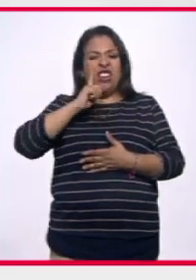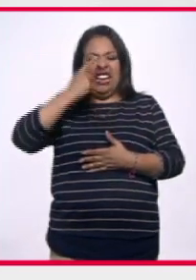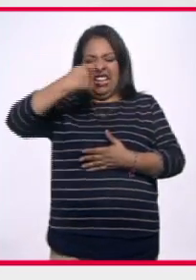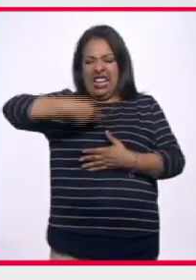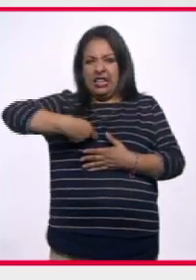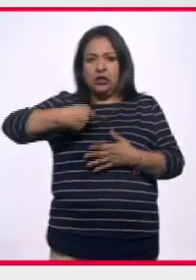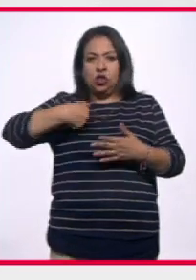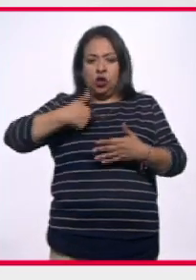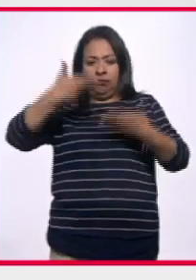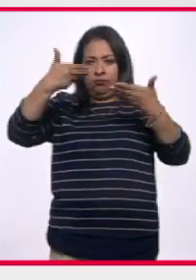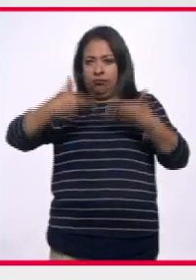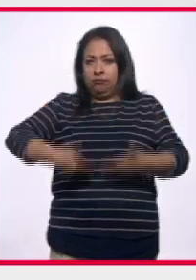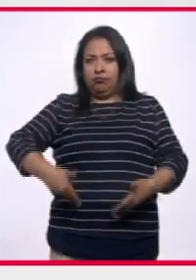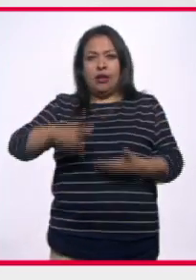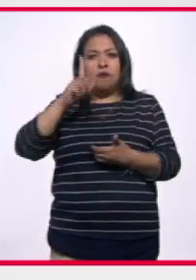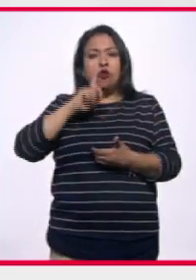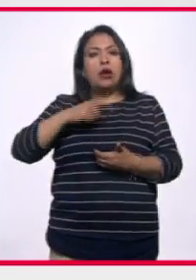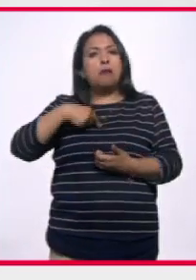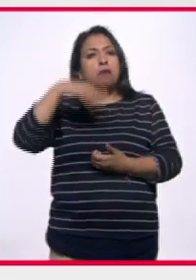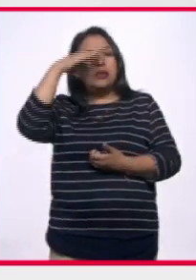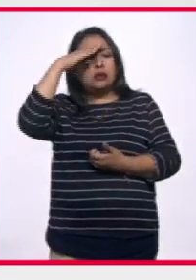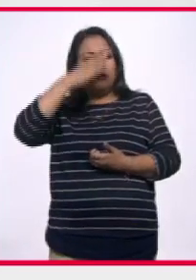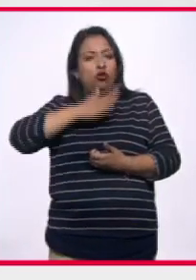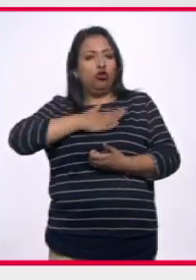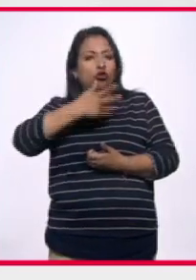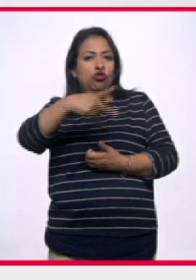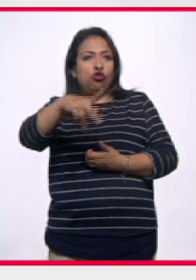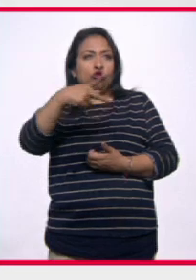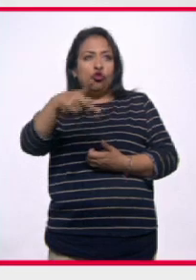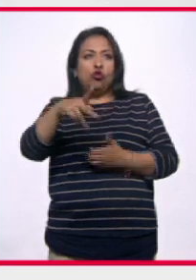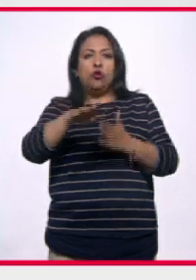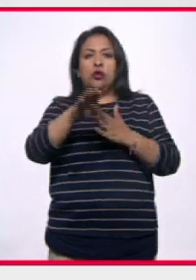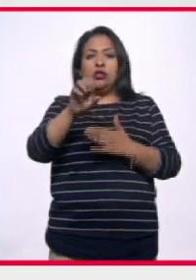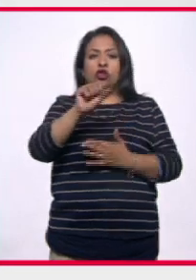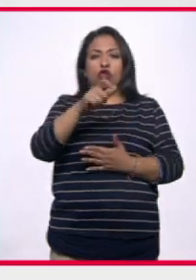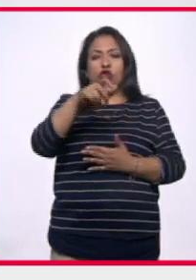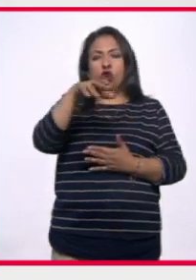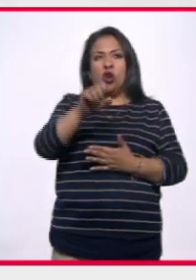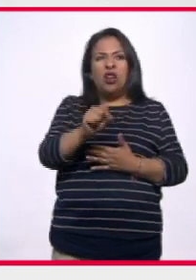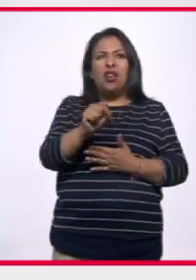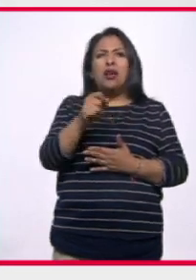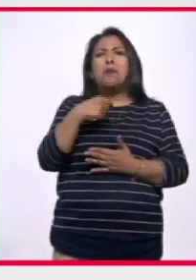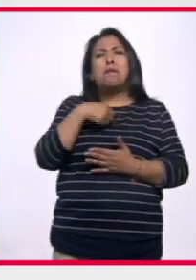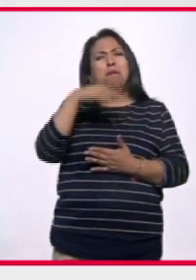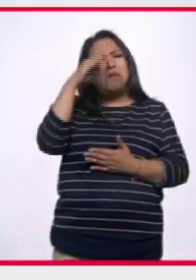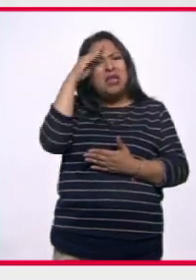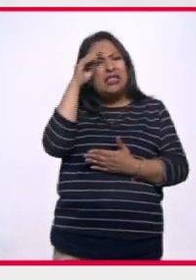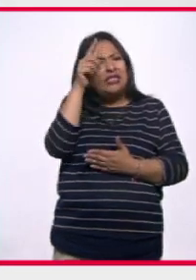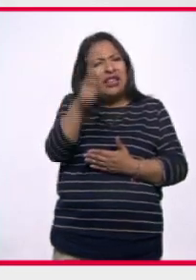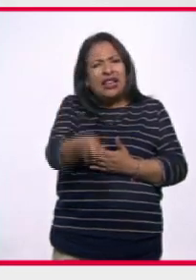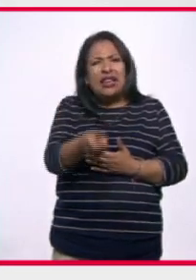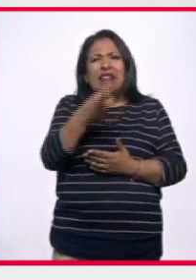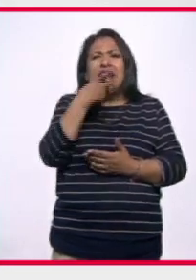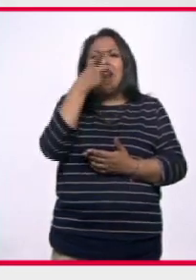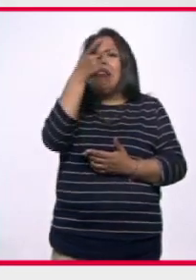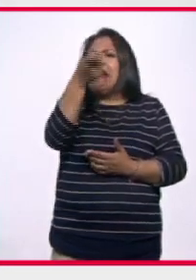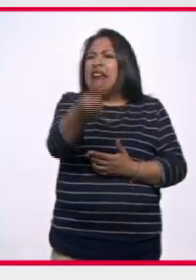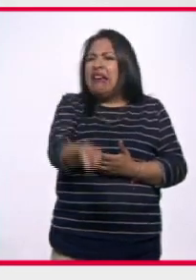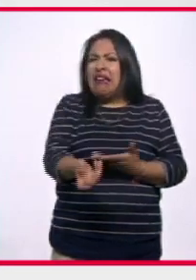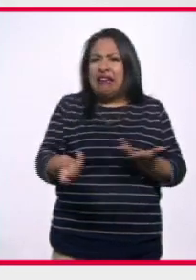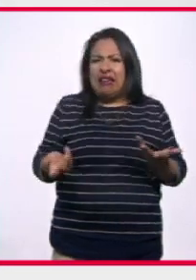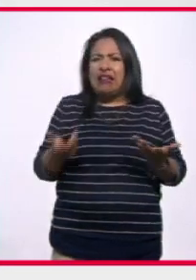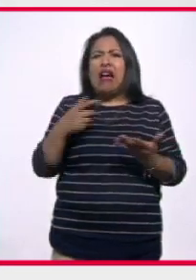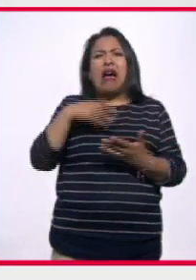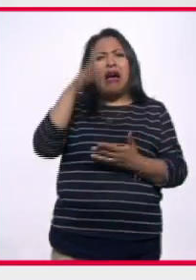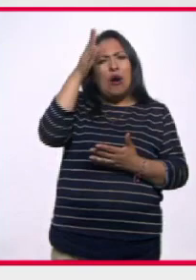ser mujer de éste un pensamiento propio en este caso del shock en que se está pensando que se está diciendo en que